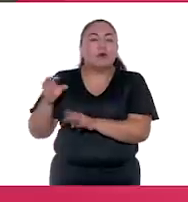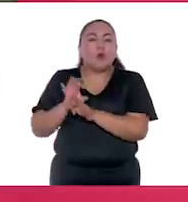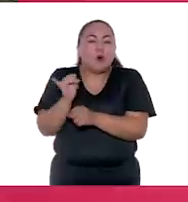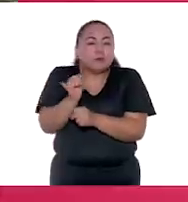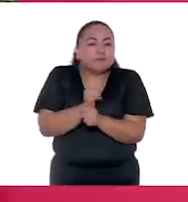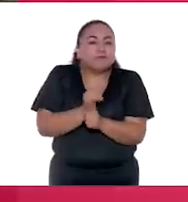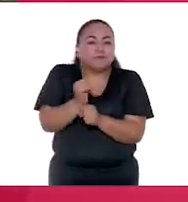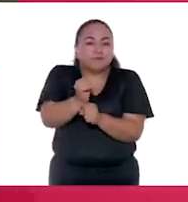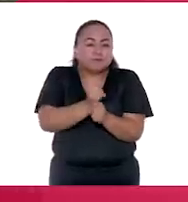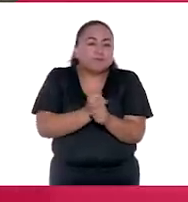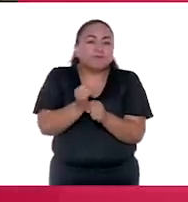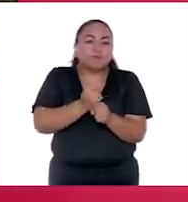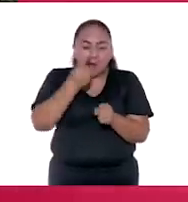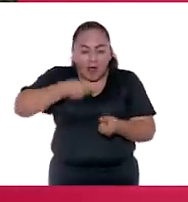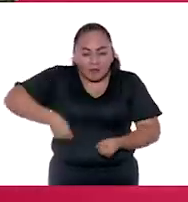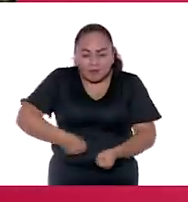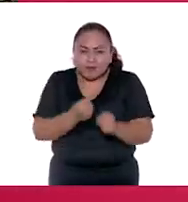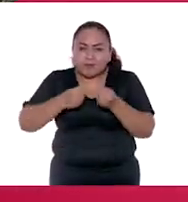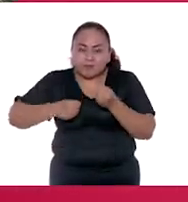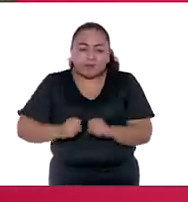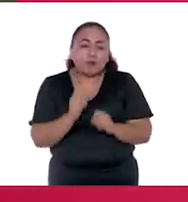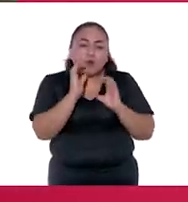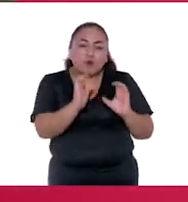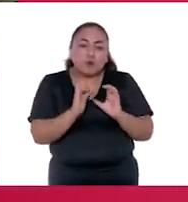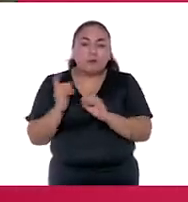la investigación y a la excavación.